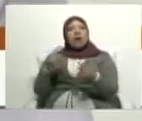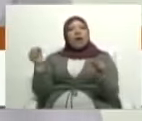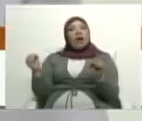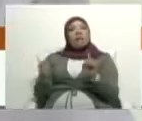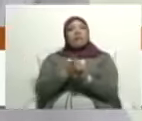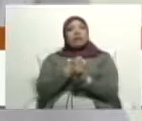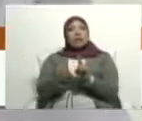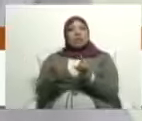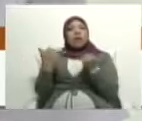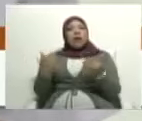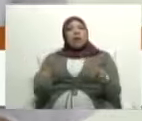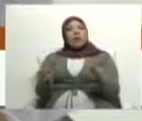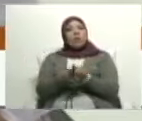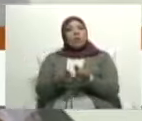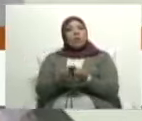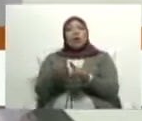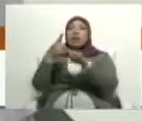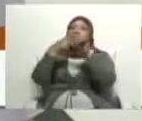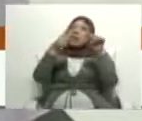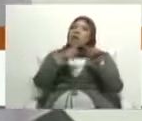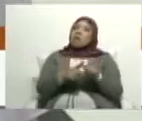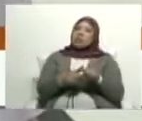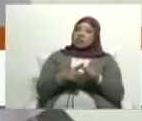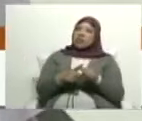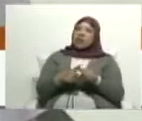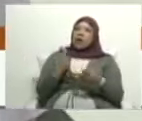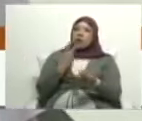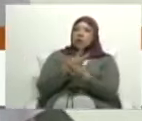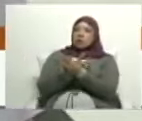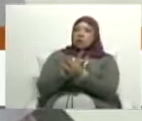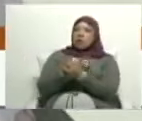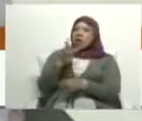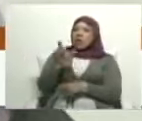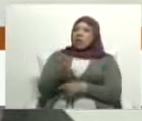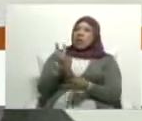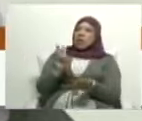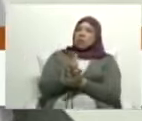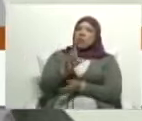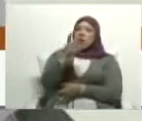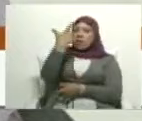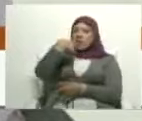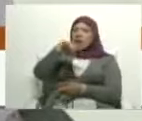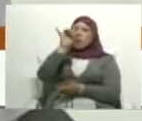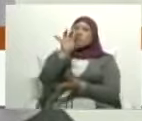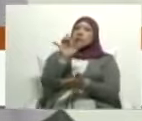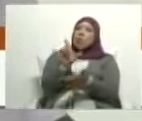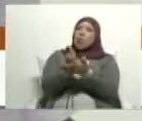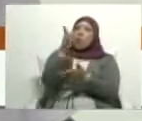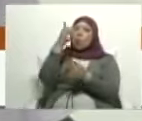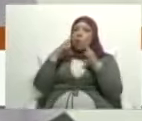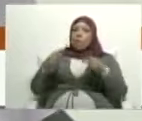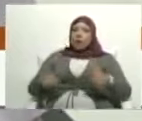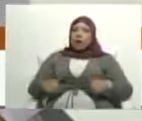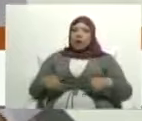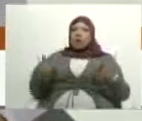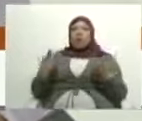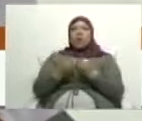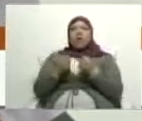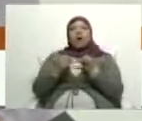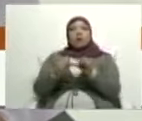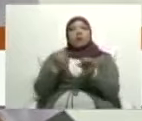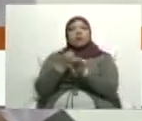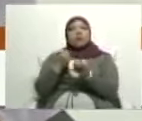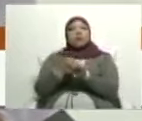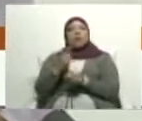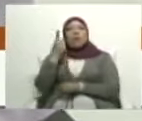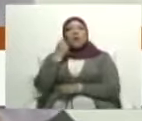de persecución por diversidad sexual. Las violaciones de los derechos humanos continúan. La